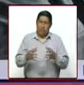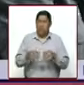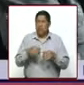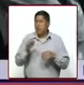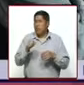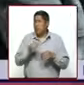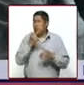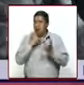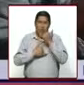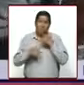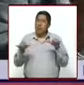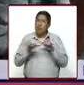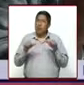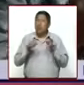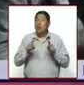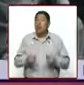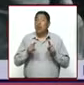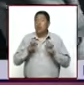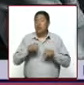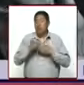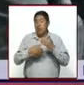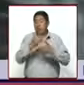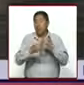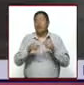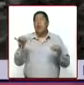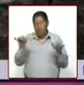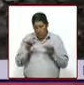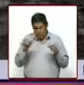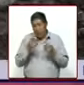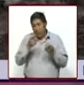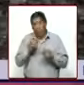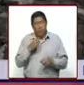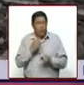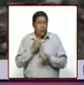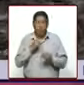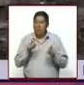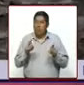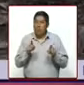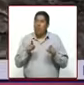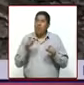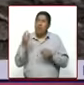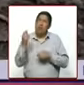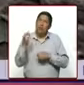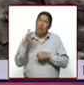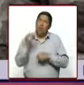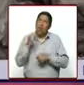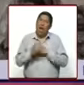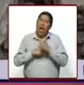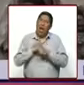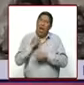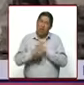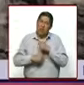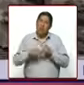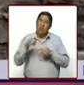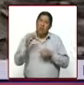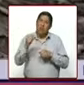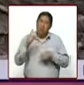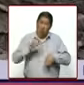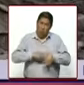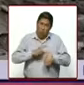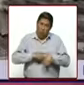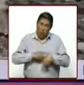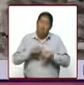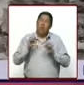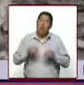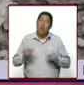los desechos, sí, de tal manera que la gente pueda transitar. Son días de perjuicio, no son años. Son días de perjuicio para nuestra